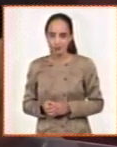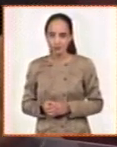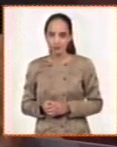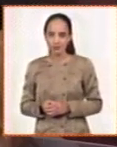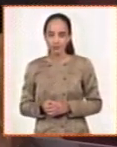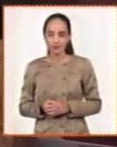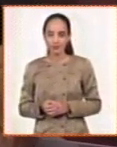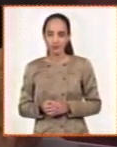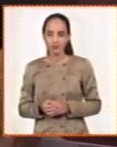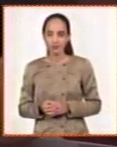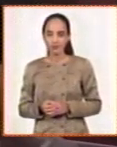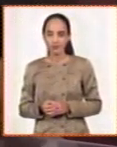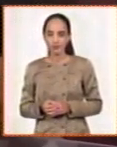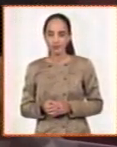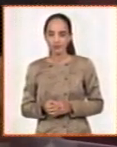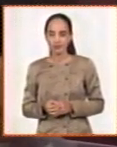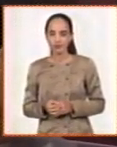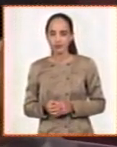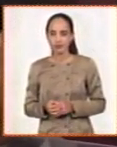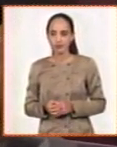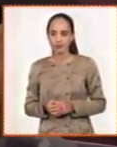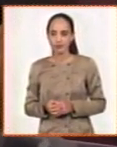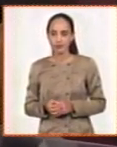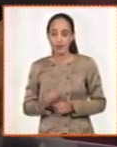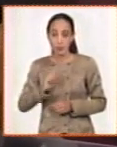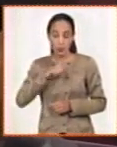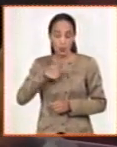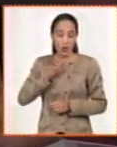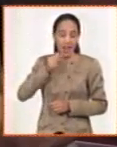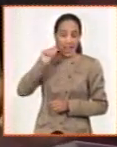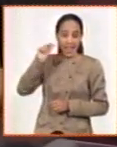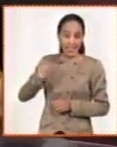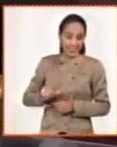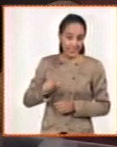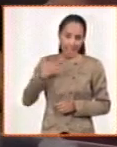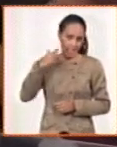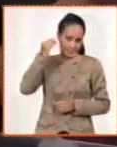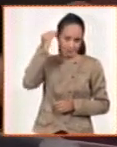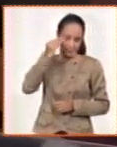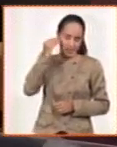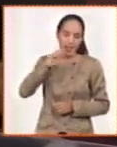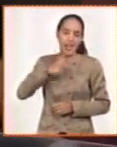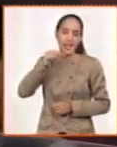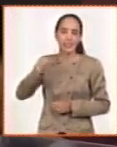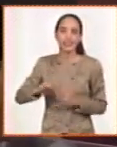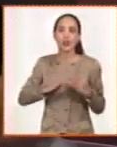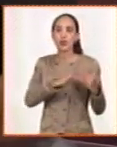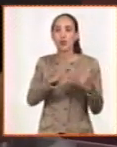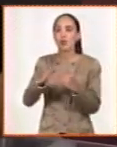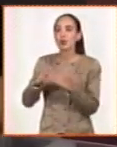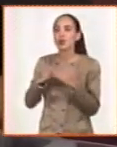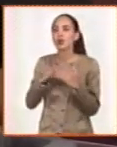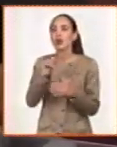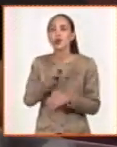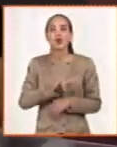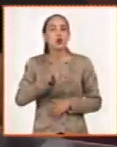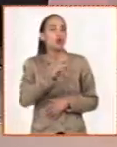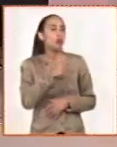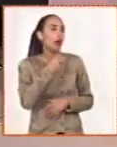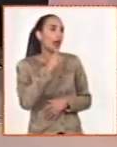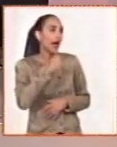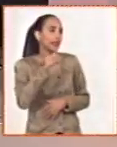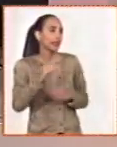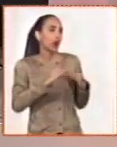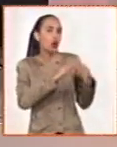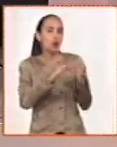que tú quieres propiciar, que los artistas que nos ocupábamos de lo comunitario éramos aquellos fracasados que no habíamos tenido